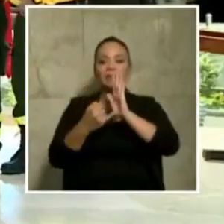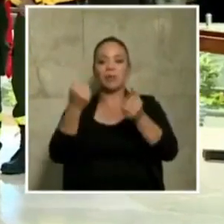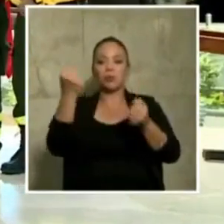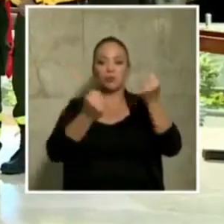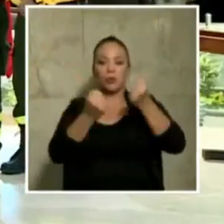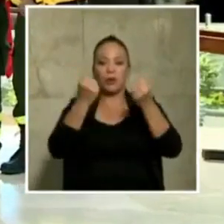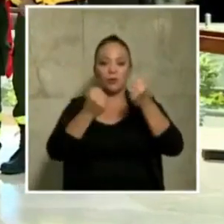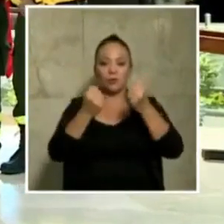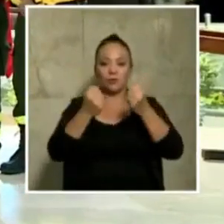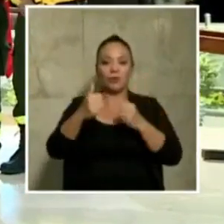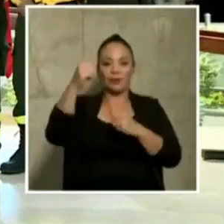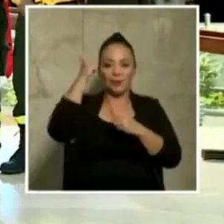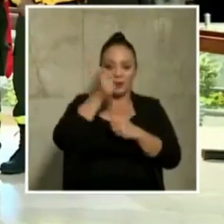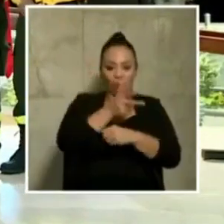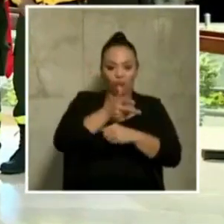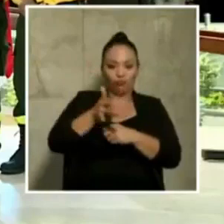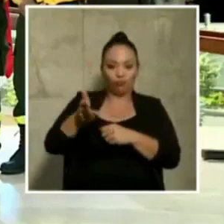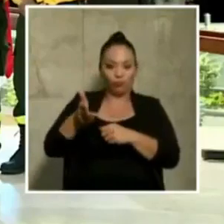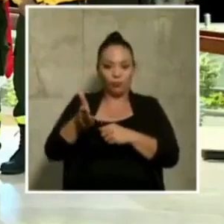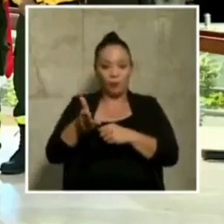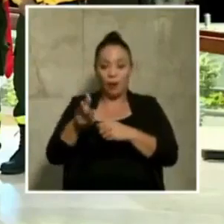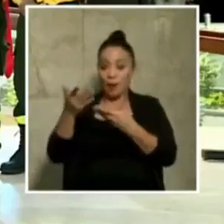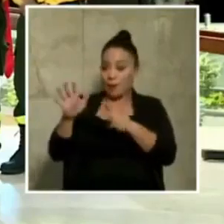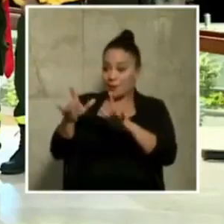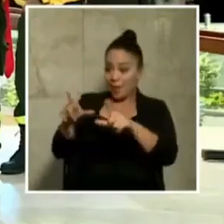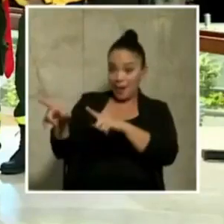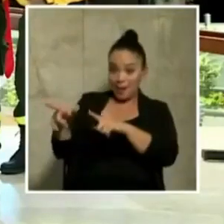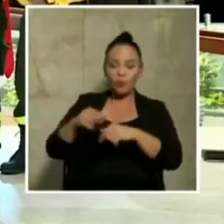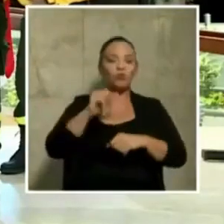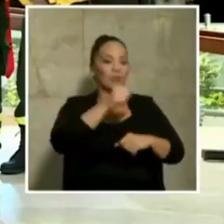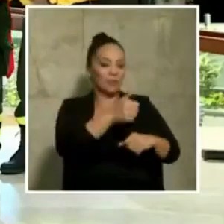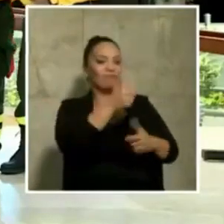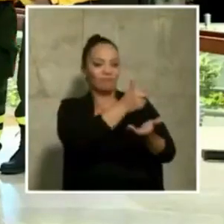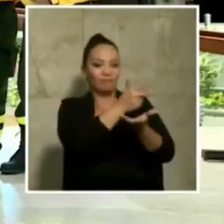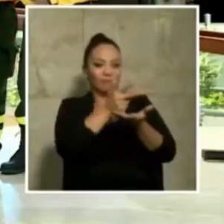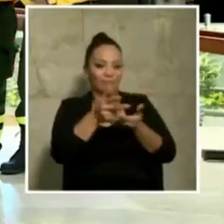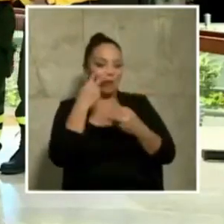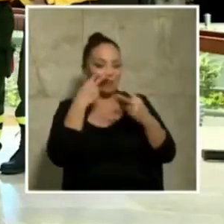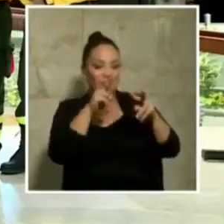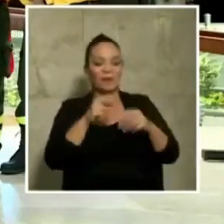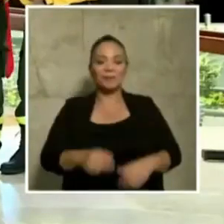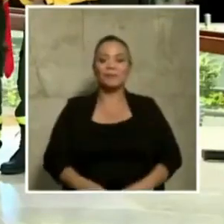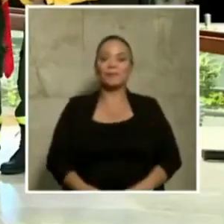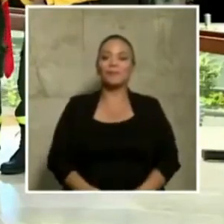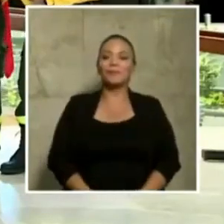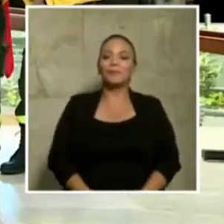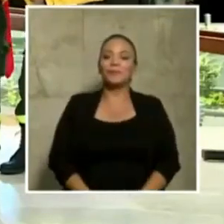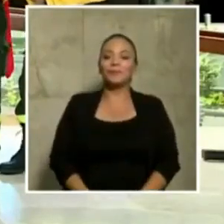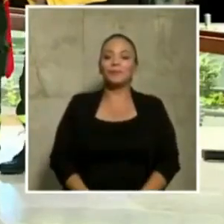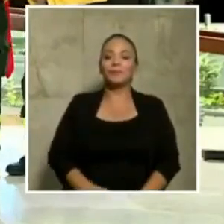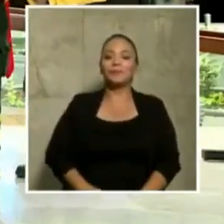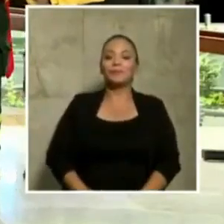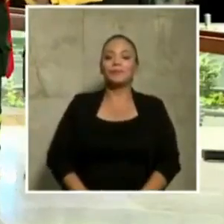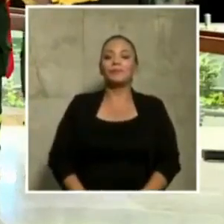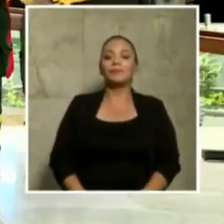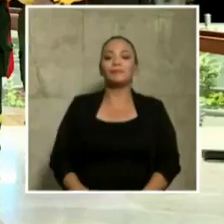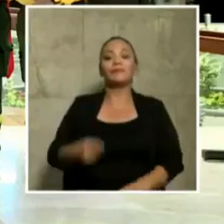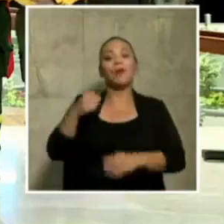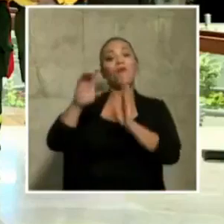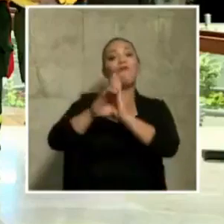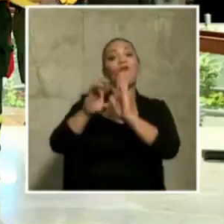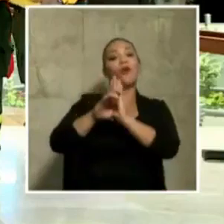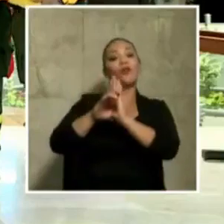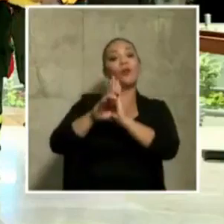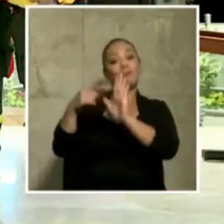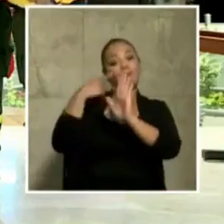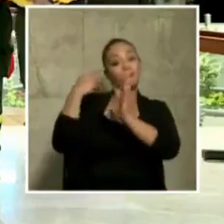¿Cómo las unidades? Allá están aquí. Sí, señor, atrás. Ah, bueno. Las vamos a ver de inmediato. Foto mata mentira también.